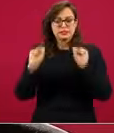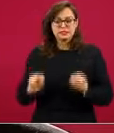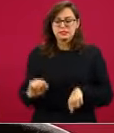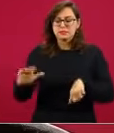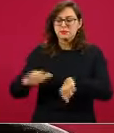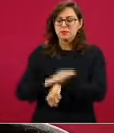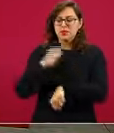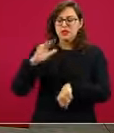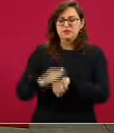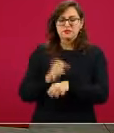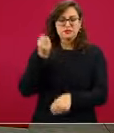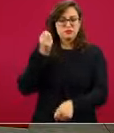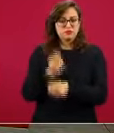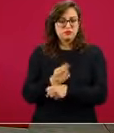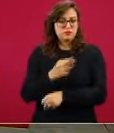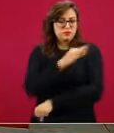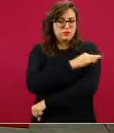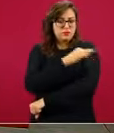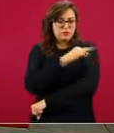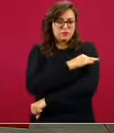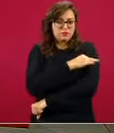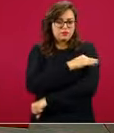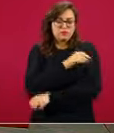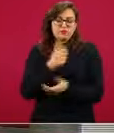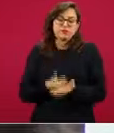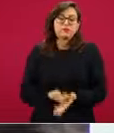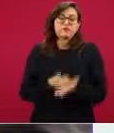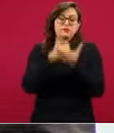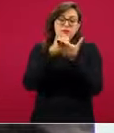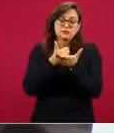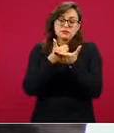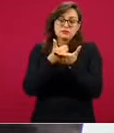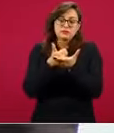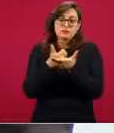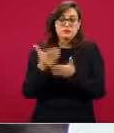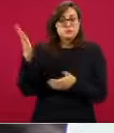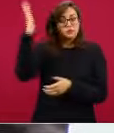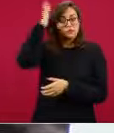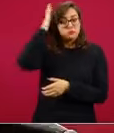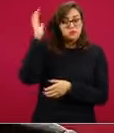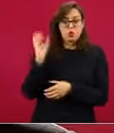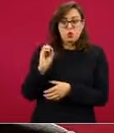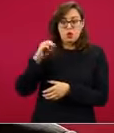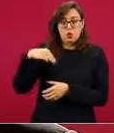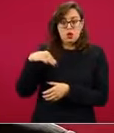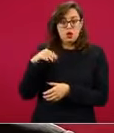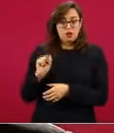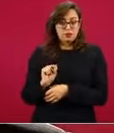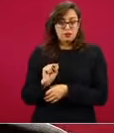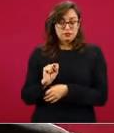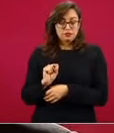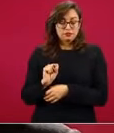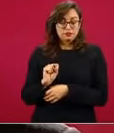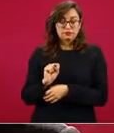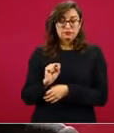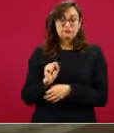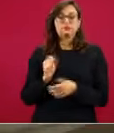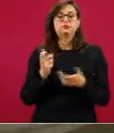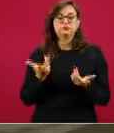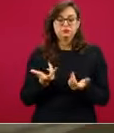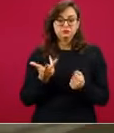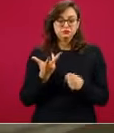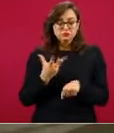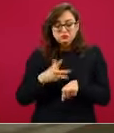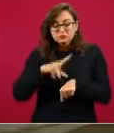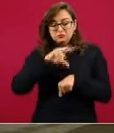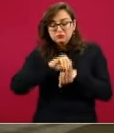de Vacunas. Este es un mecanismo solidario, insisto, conducido por la Organización Mundial de la Salud, que le permite aprovechar